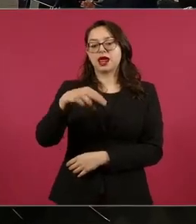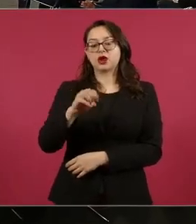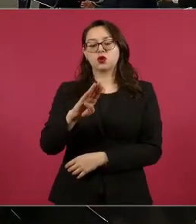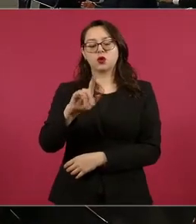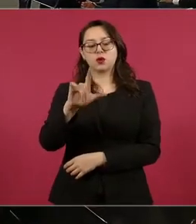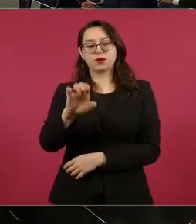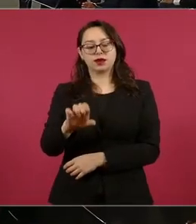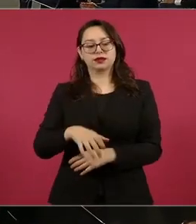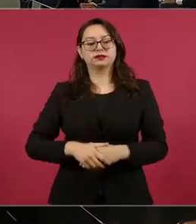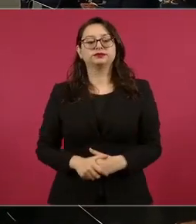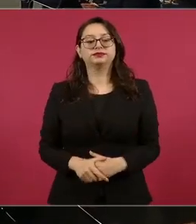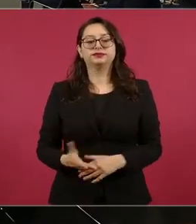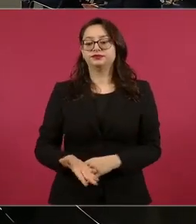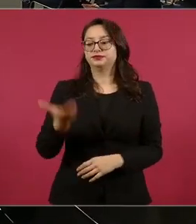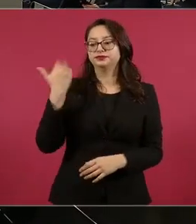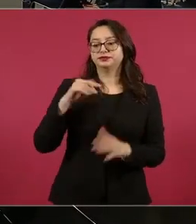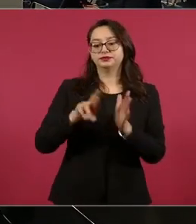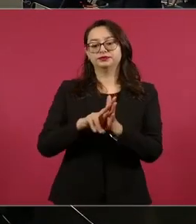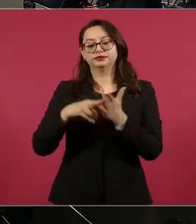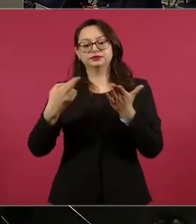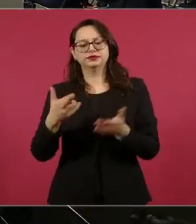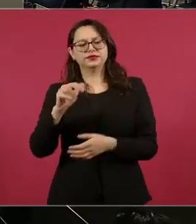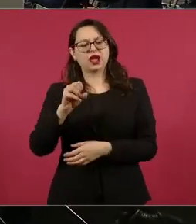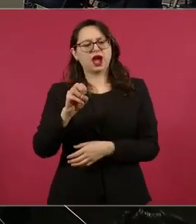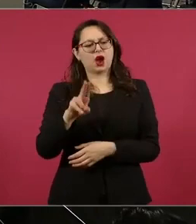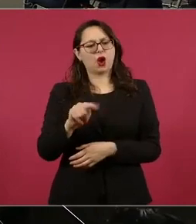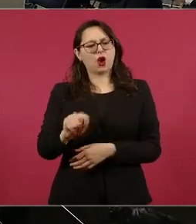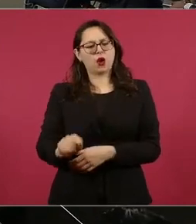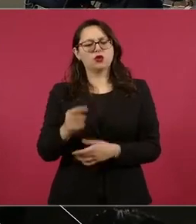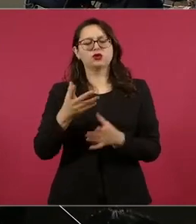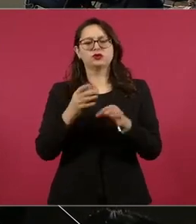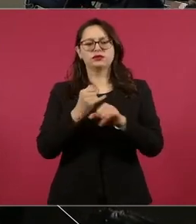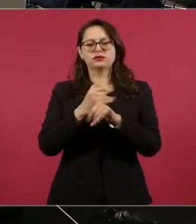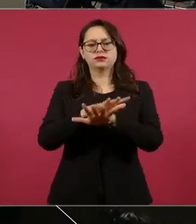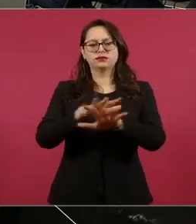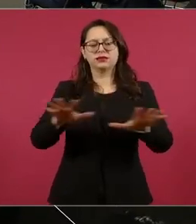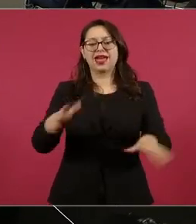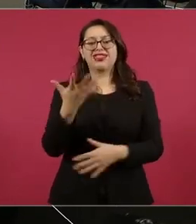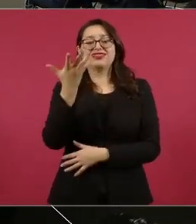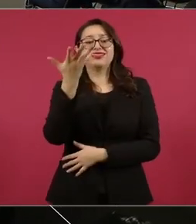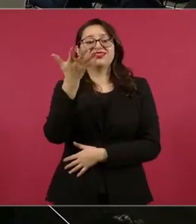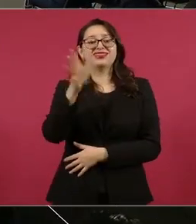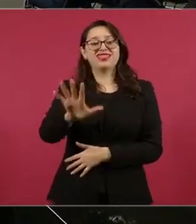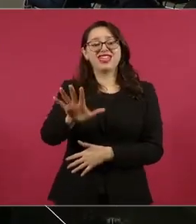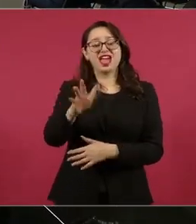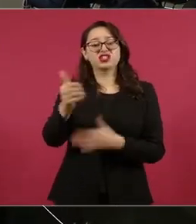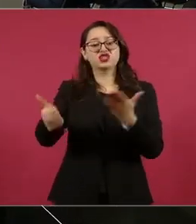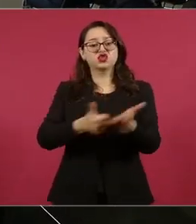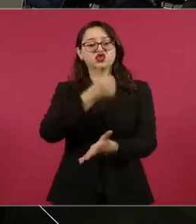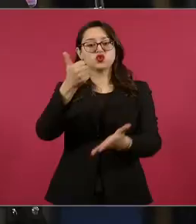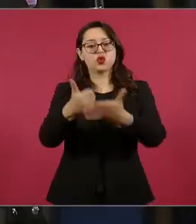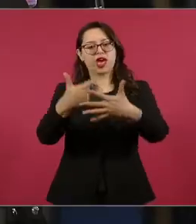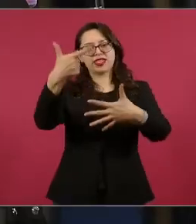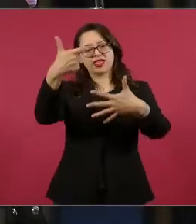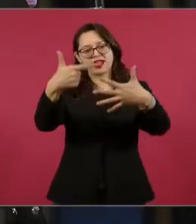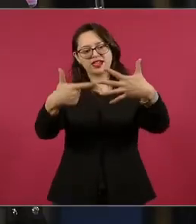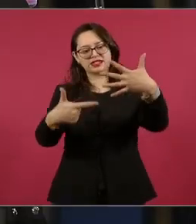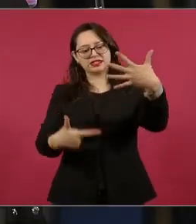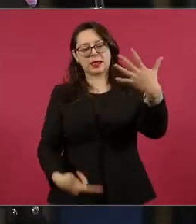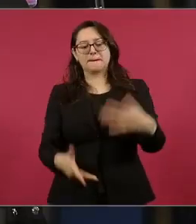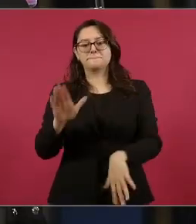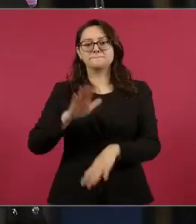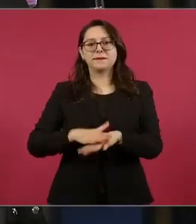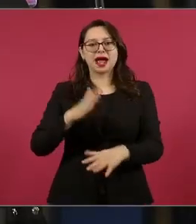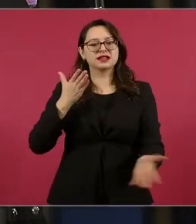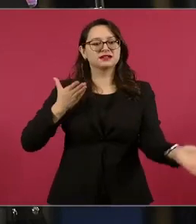publicó el ranking de las 10 ciudades más asequibles con mayor eh diversidad cultural